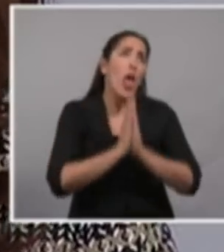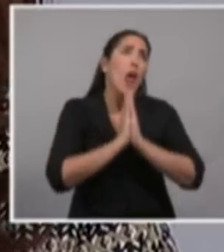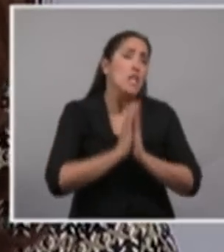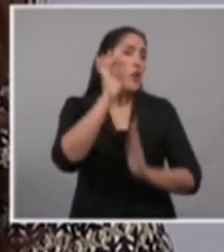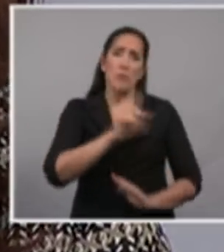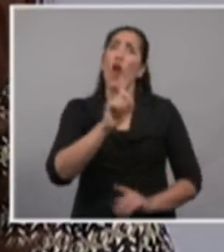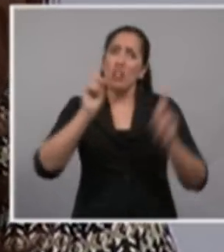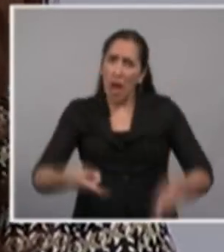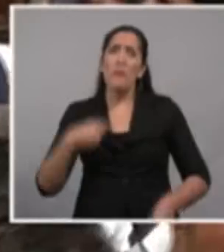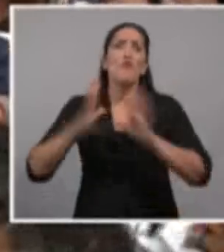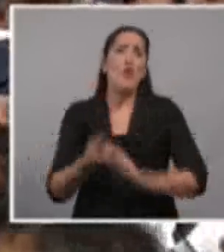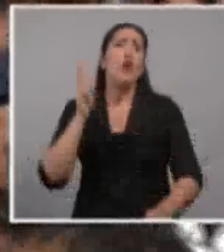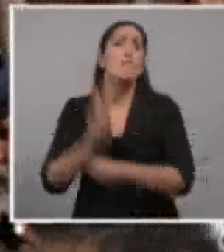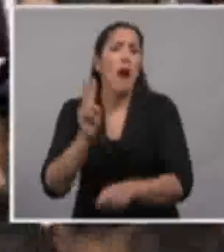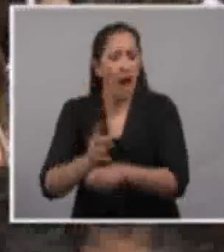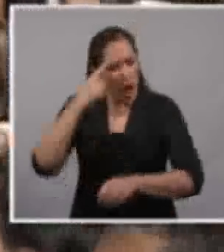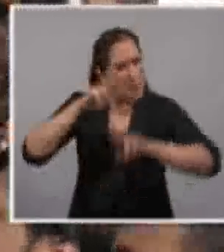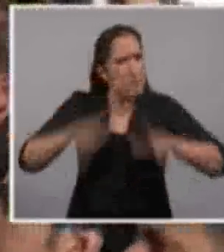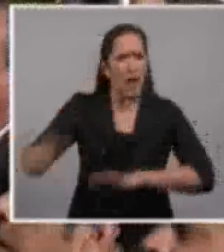protege también